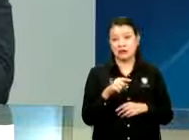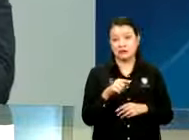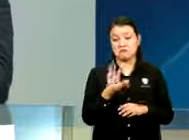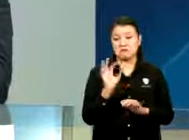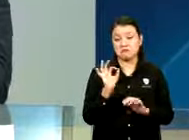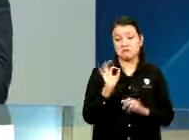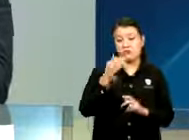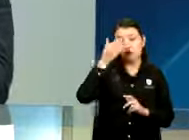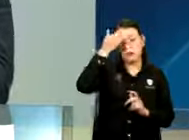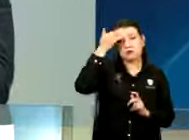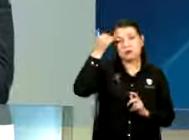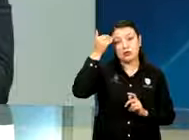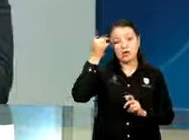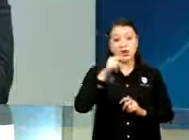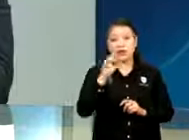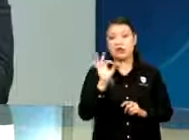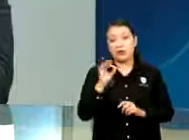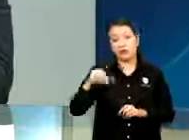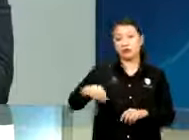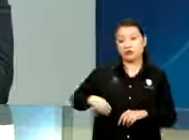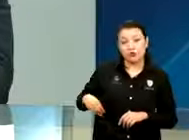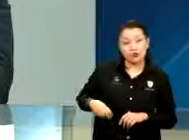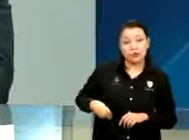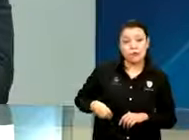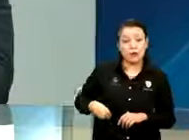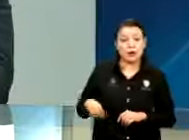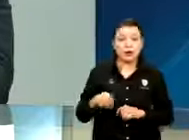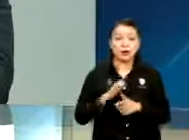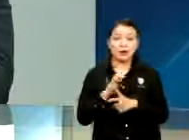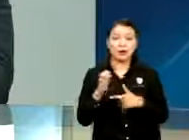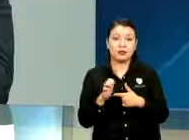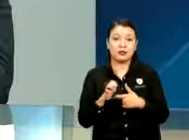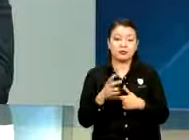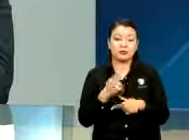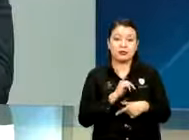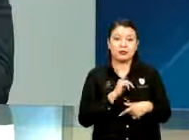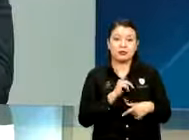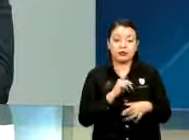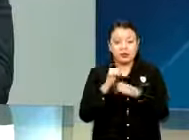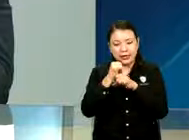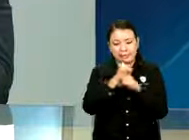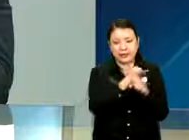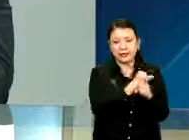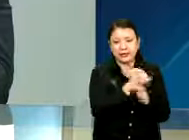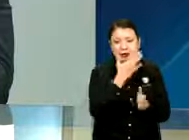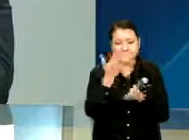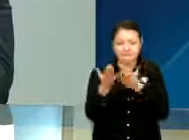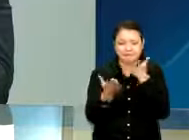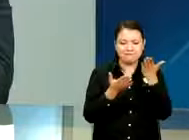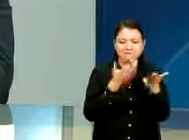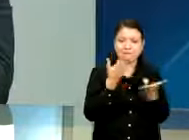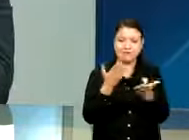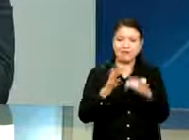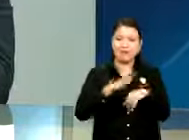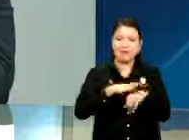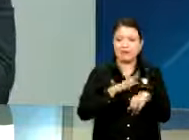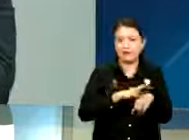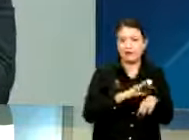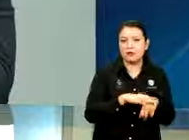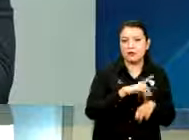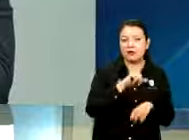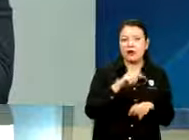largos en la temporalidad podemos hablar que algunos casos se determina la firmeza o no de una resolución hasta después de